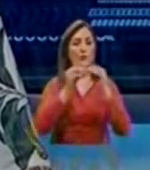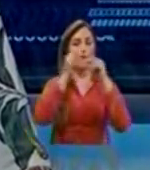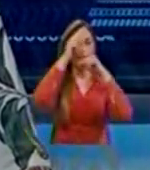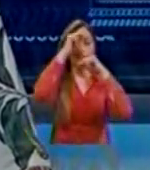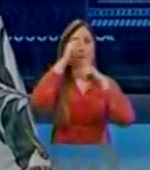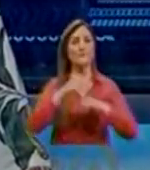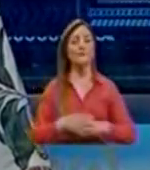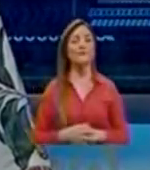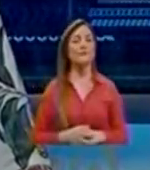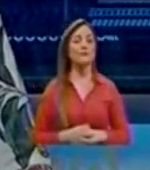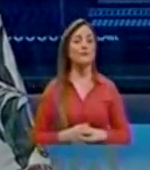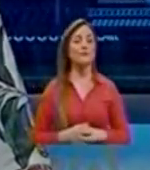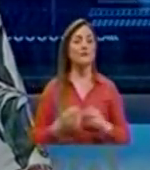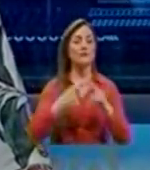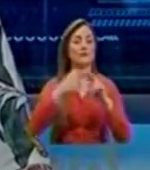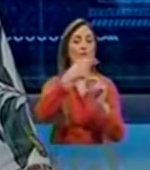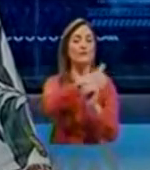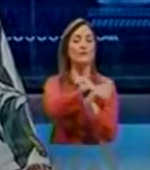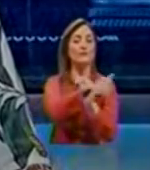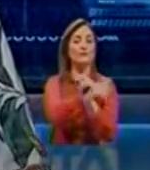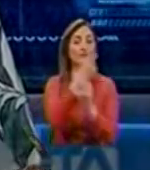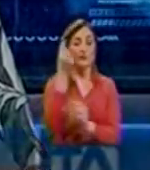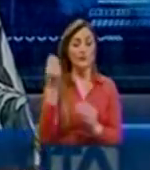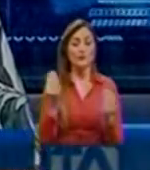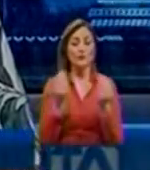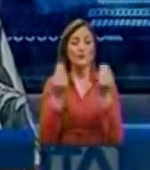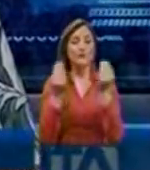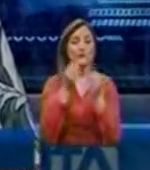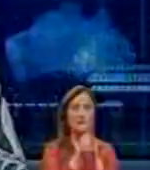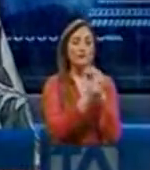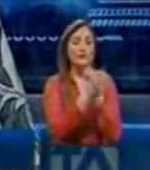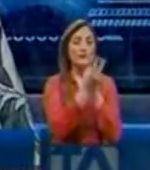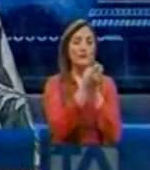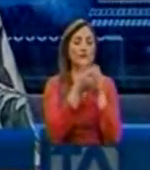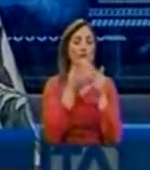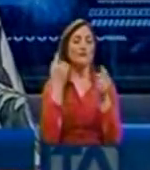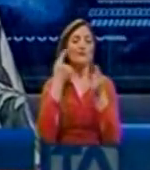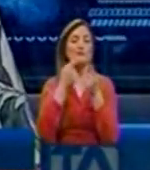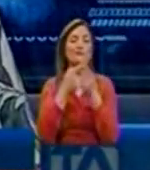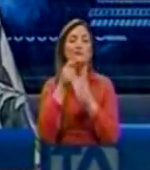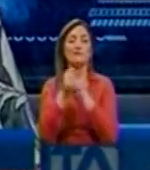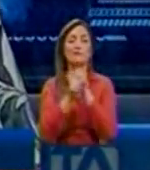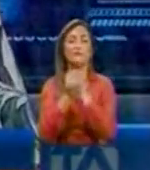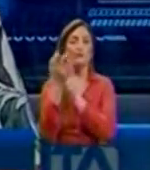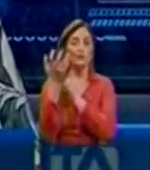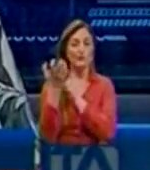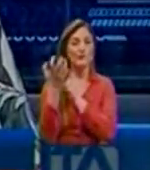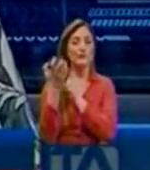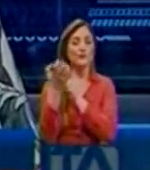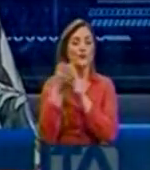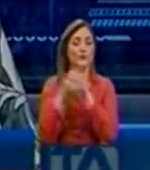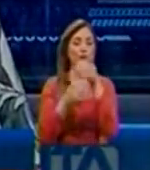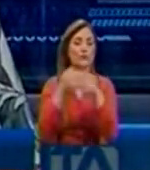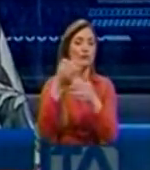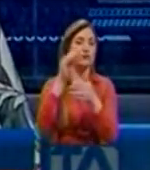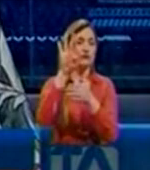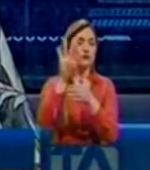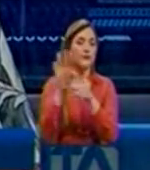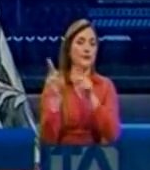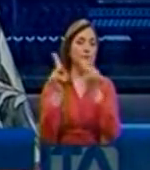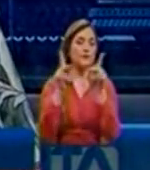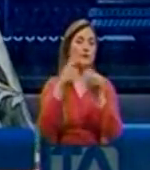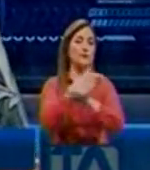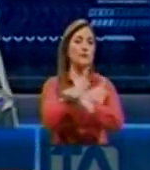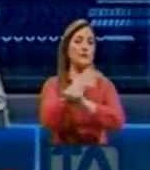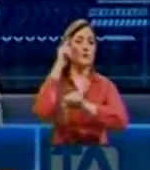Continuamos con más noticias. Inició la vacunación a adolescentes entre 12 y 15 años. En esta fase 4 del plan de vacunación,